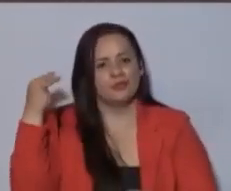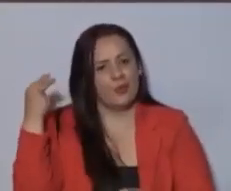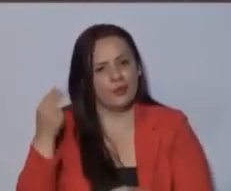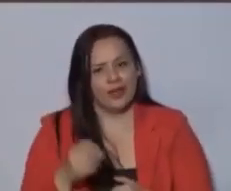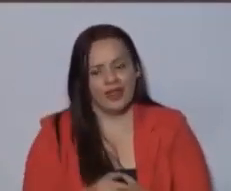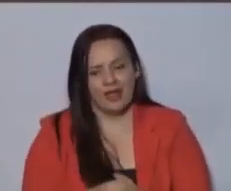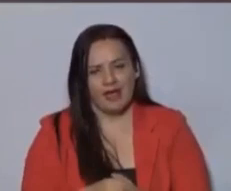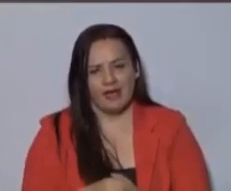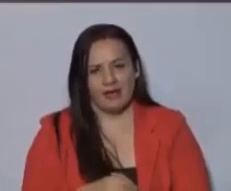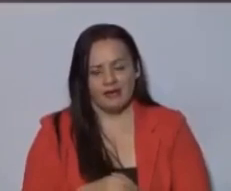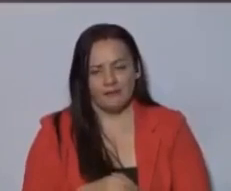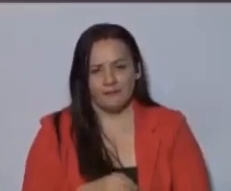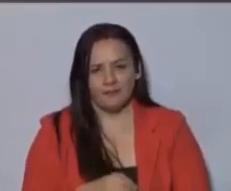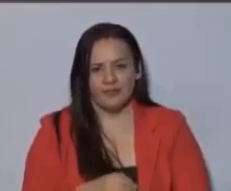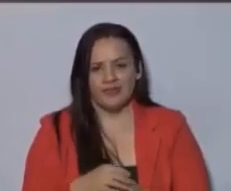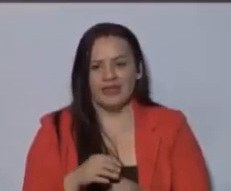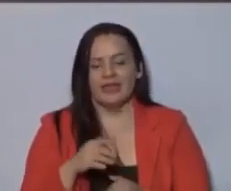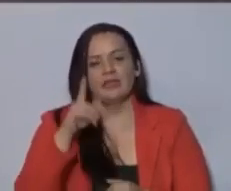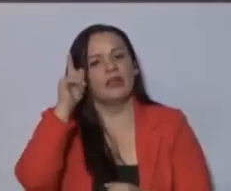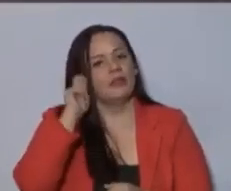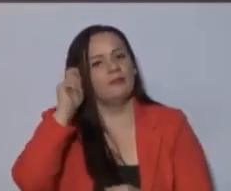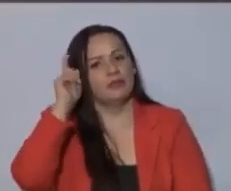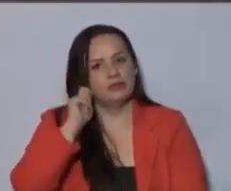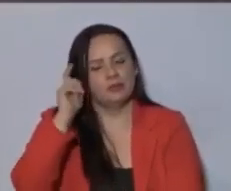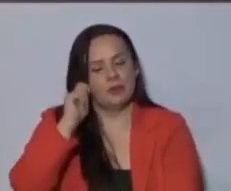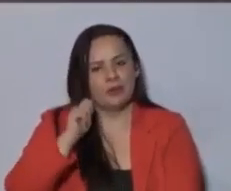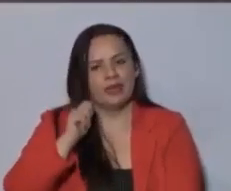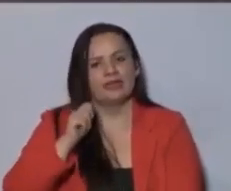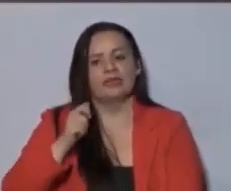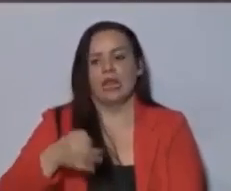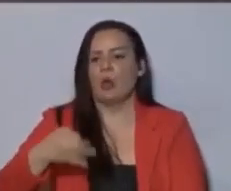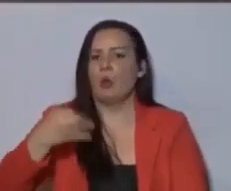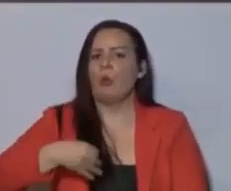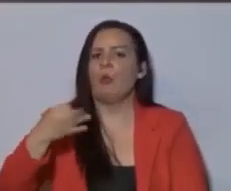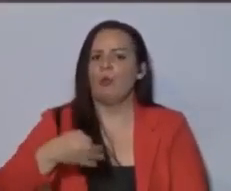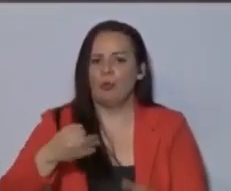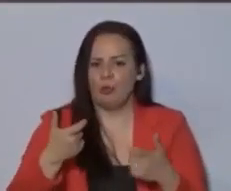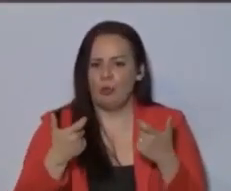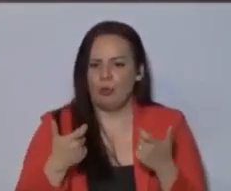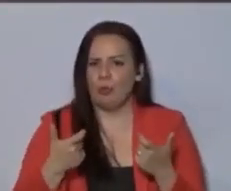historia de las pensiones de lujo que todavía existen